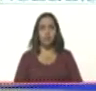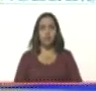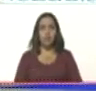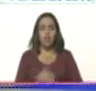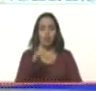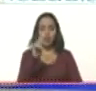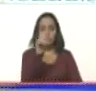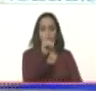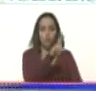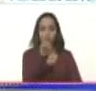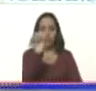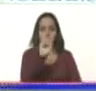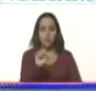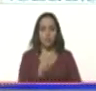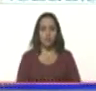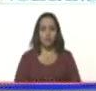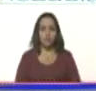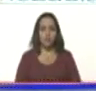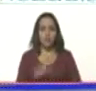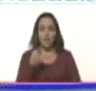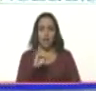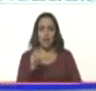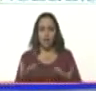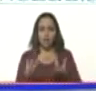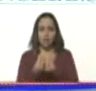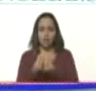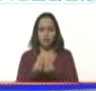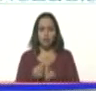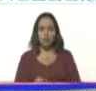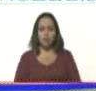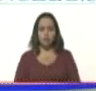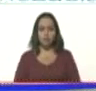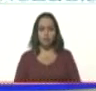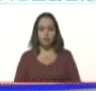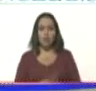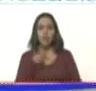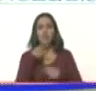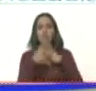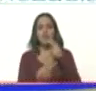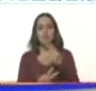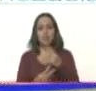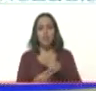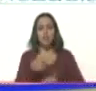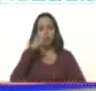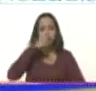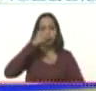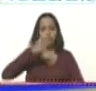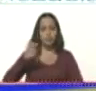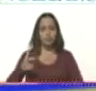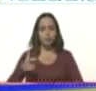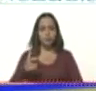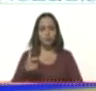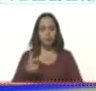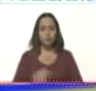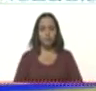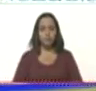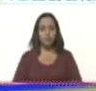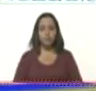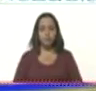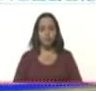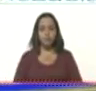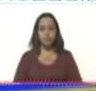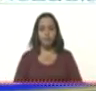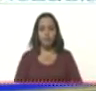Torres. Él está con nos, Lenny González, vocera del poder popular, allá en